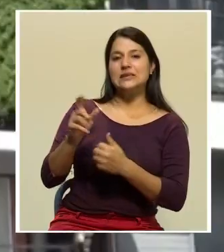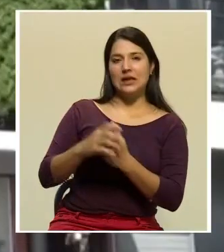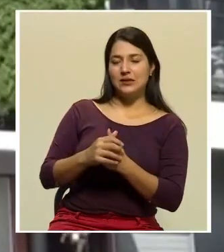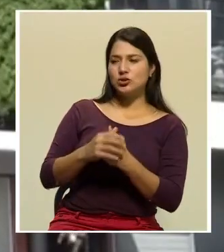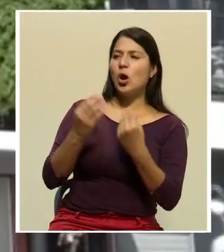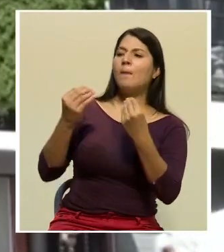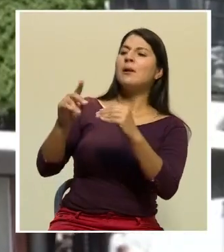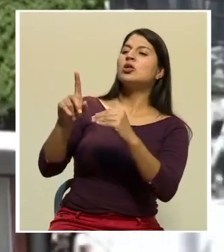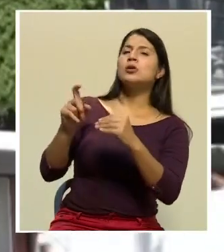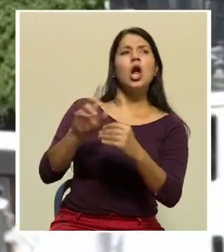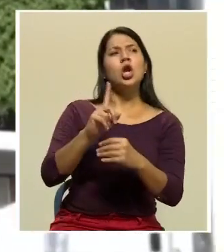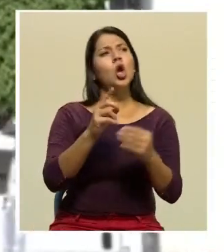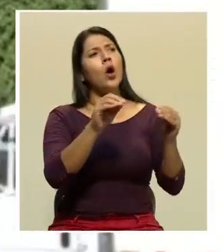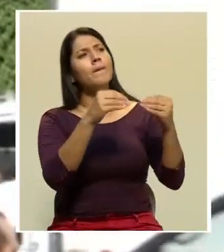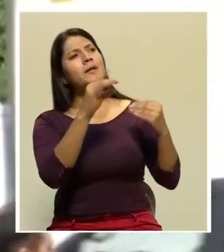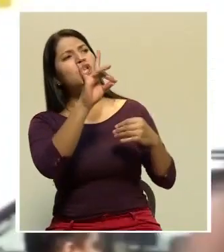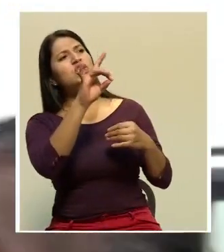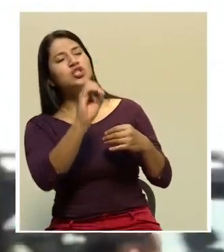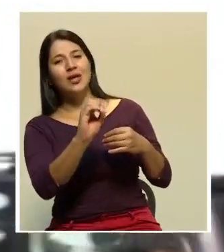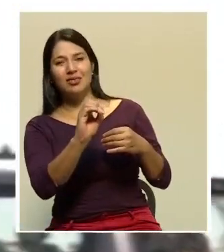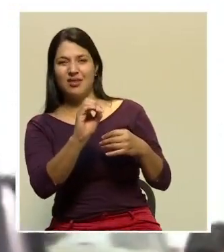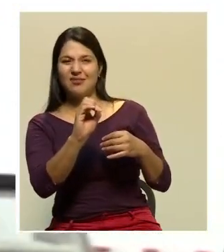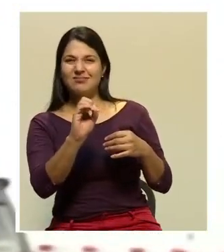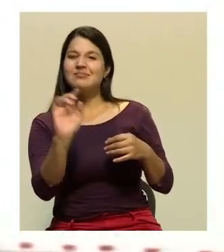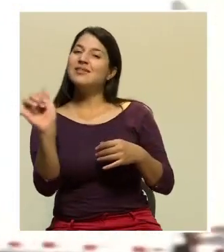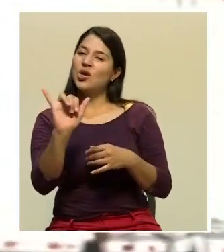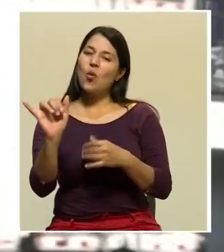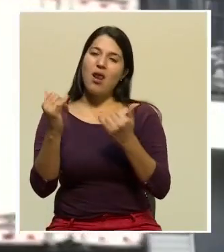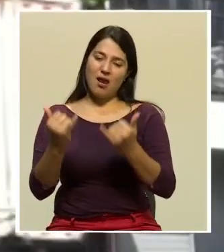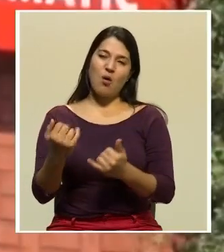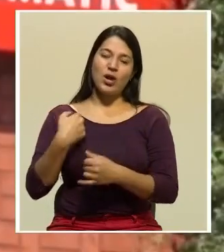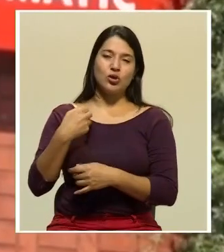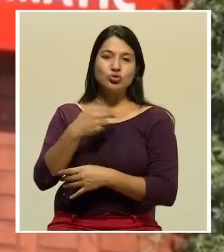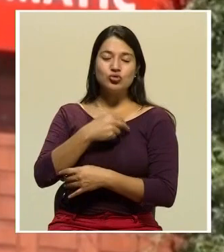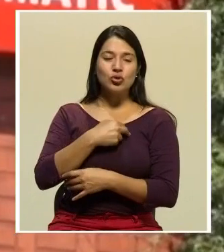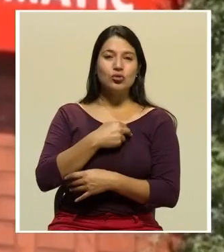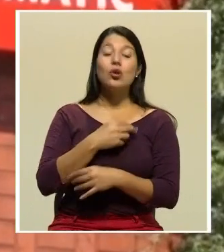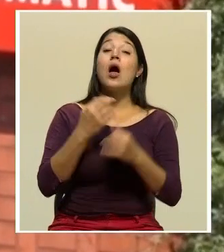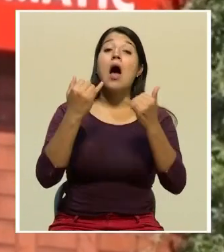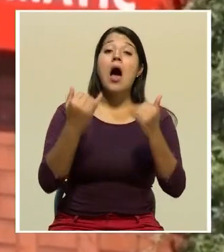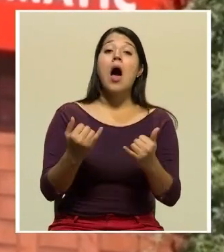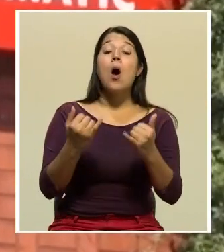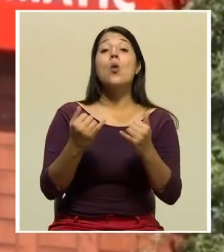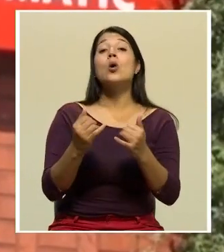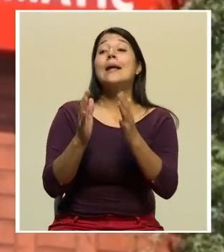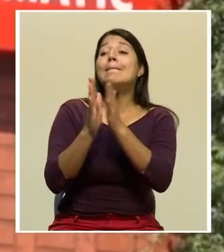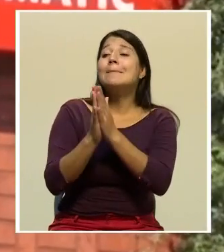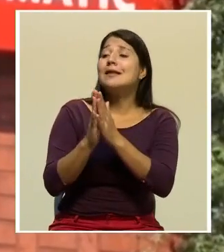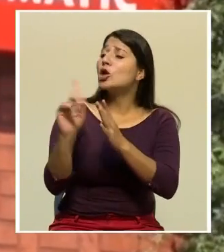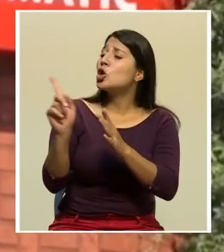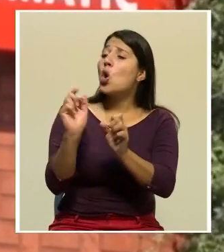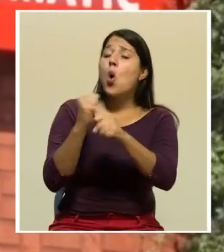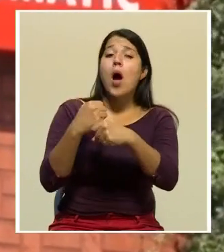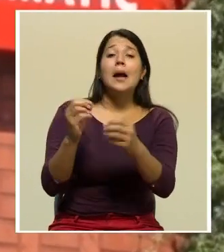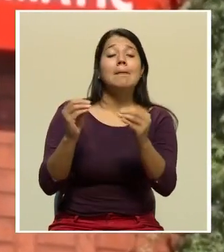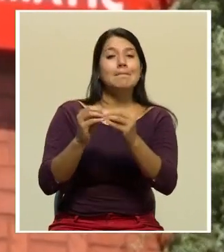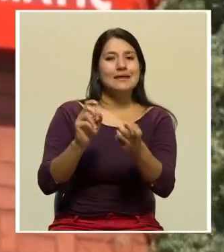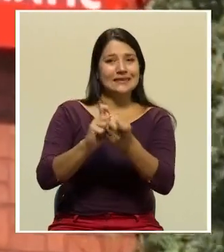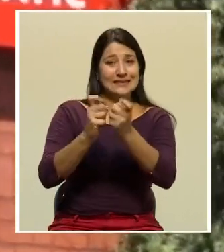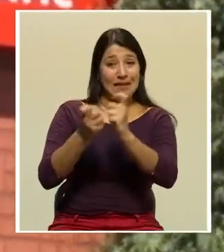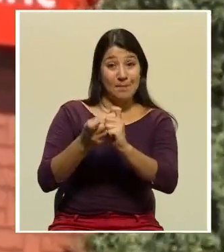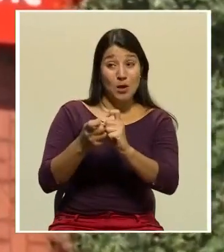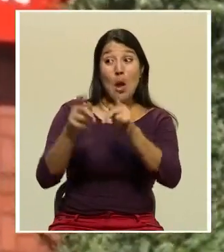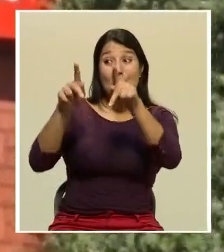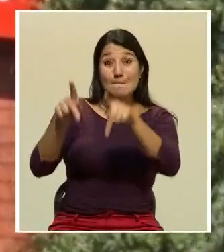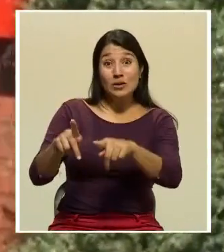80. La entidad afirmó que de momento no harán más cambios y que las personas a las que se les cerrará el servicio de tarjetas de crédito tendrán un periodo